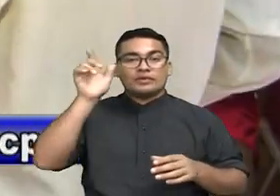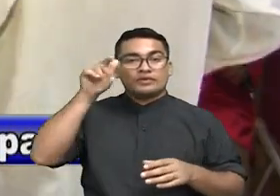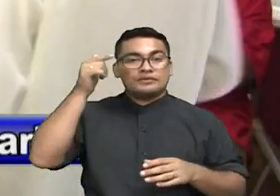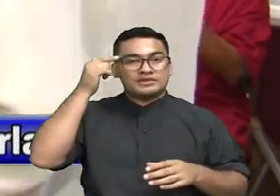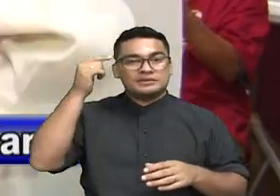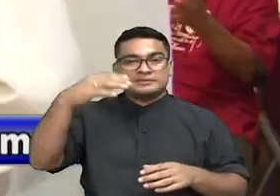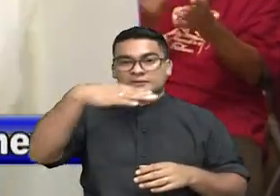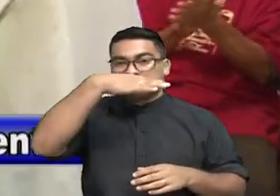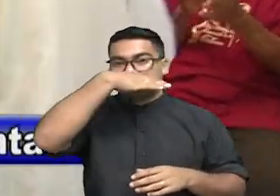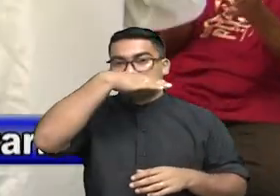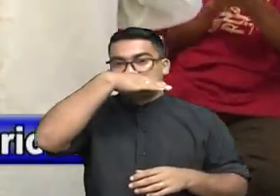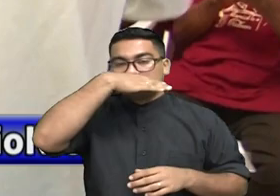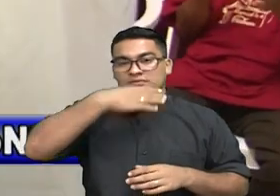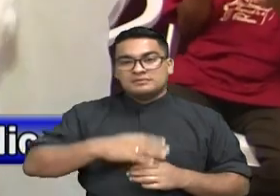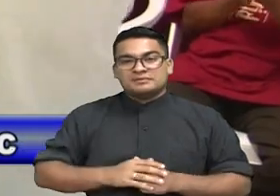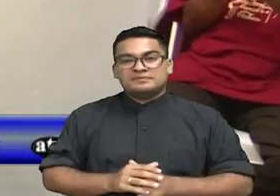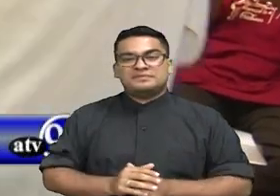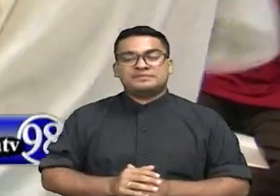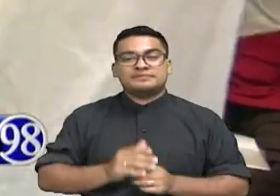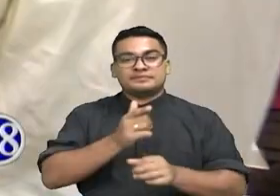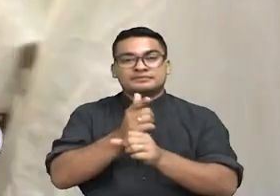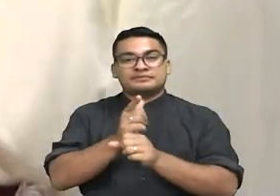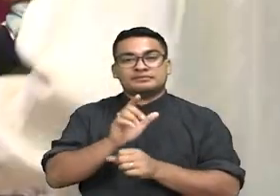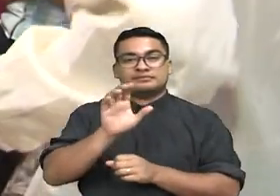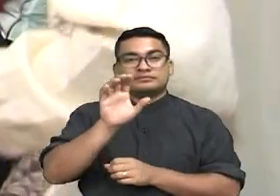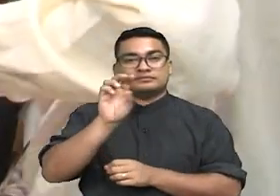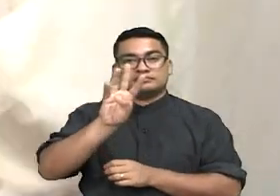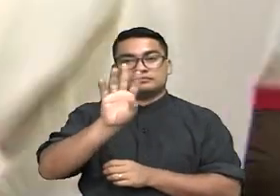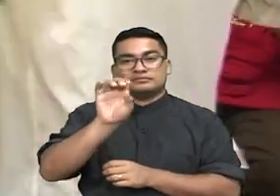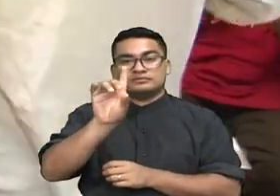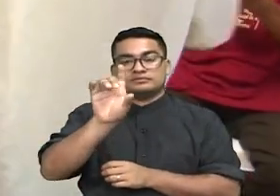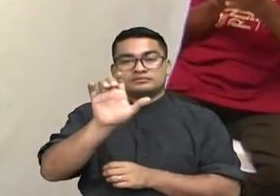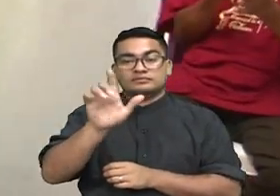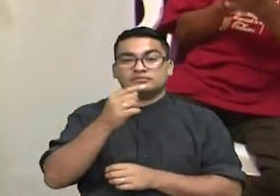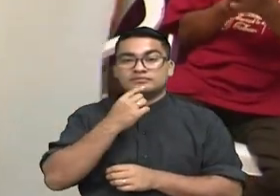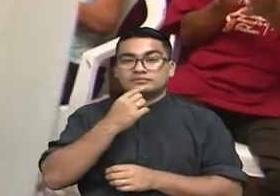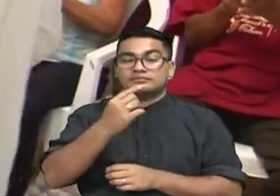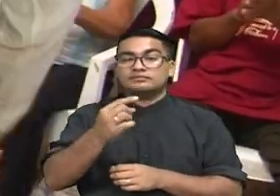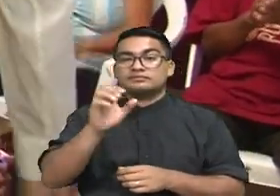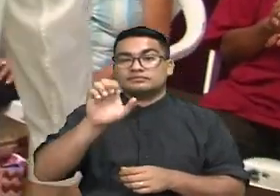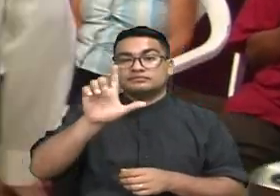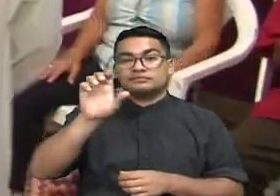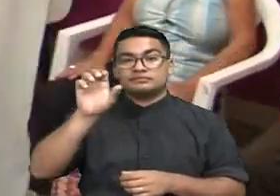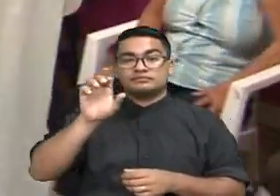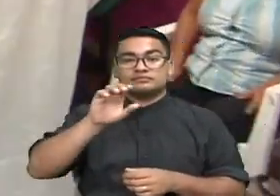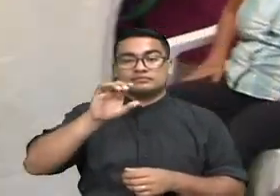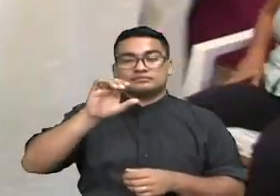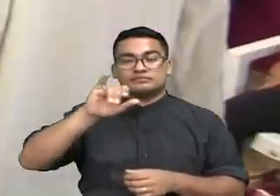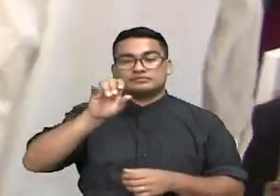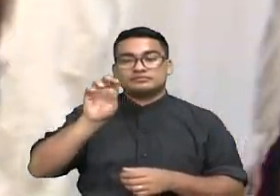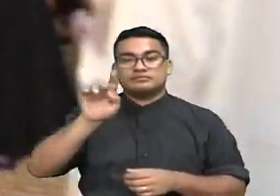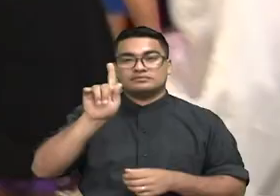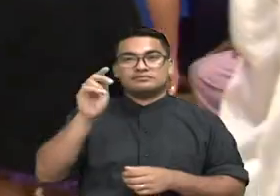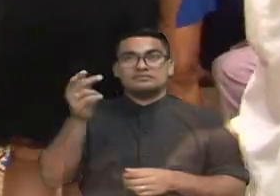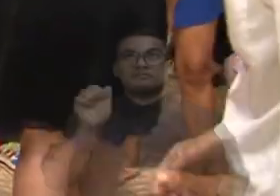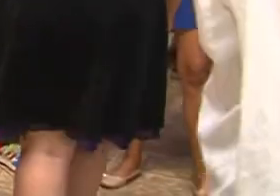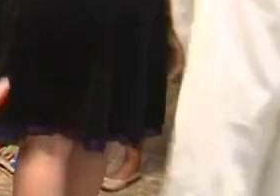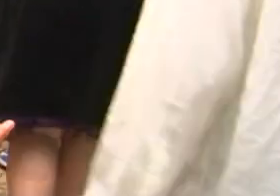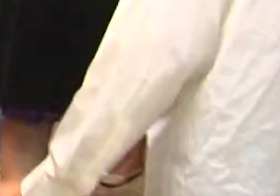gobierno sandinista. Con cámara de Wendell Noguera, informó para el canal parlamentario Jonathan Castro.